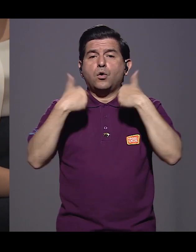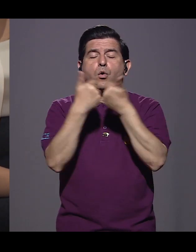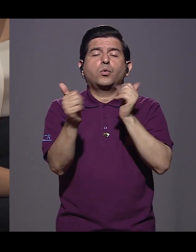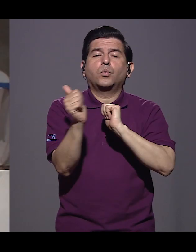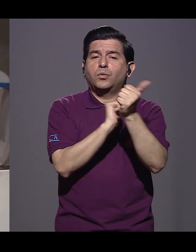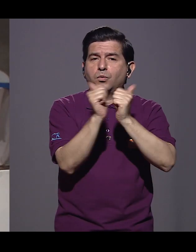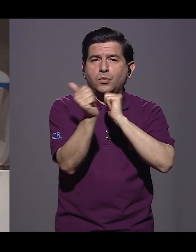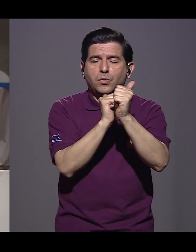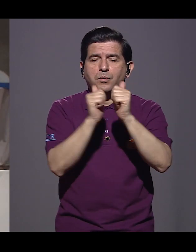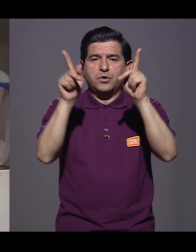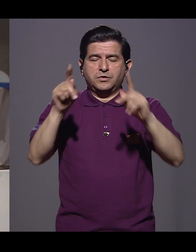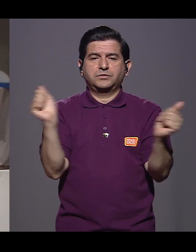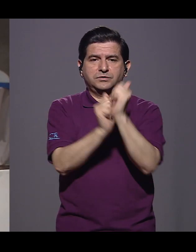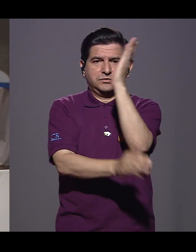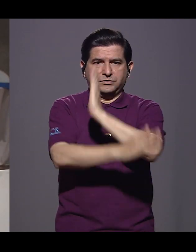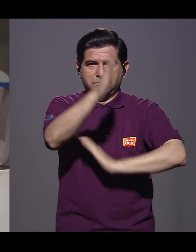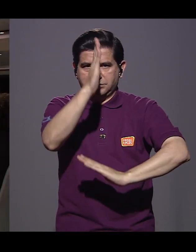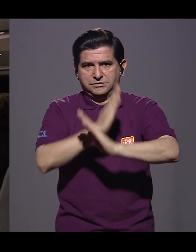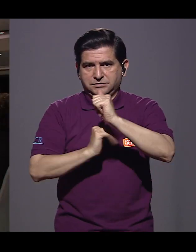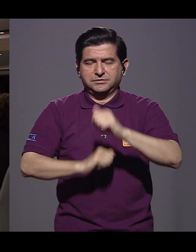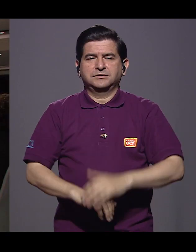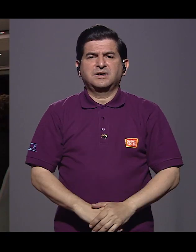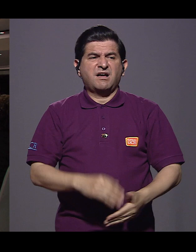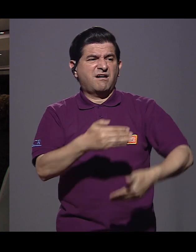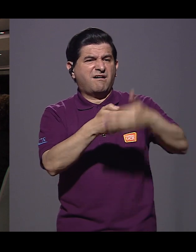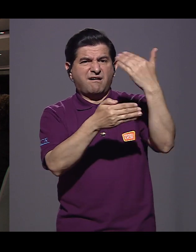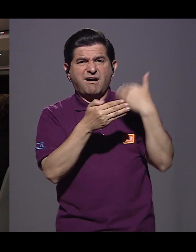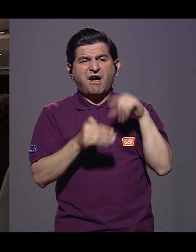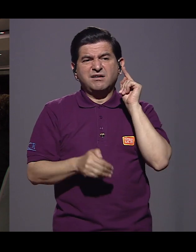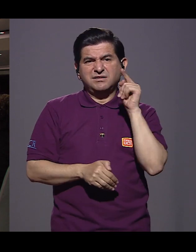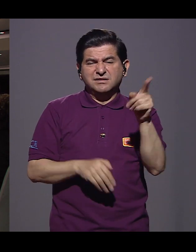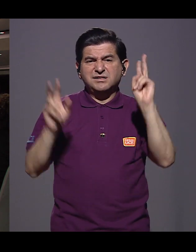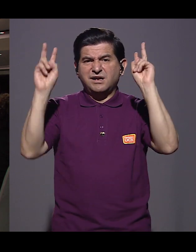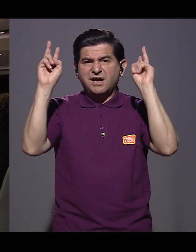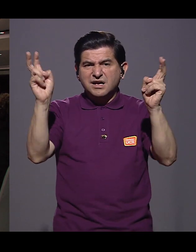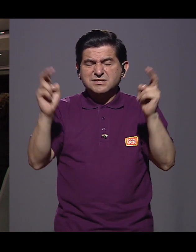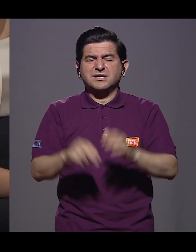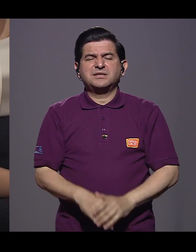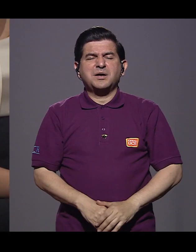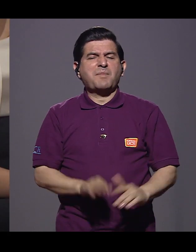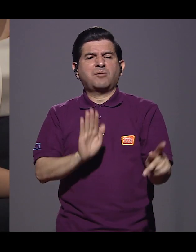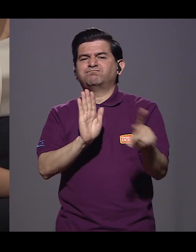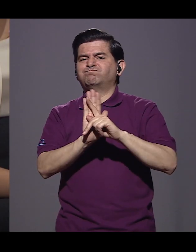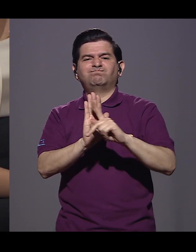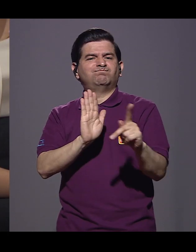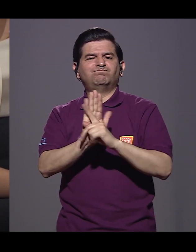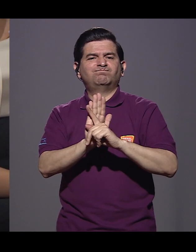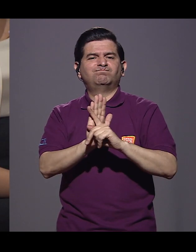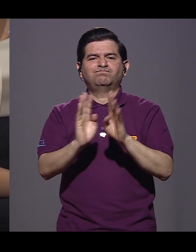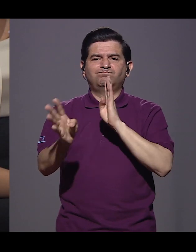grupos deportivos de personas con discapacidad. Antes ese era un tema muy tabú